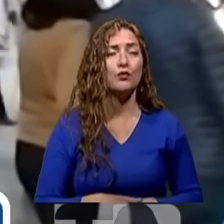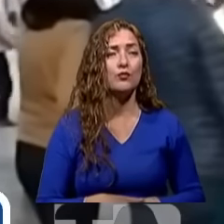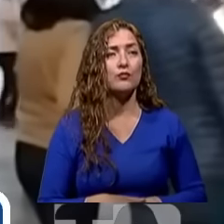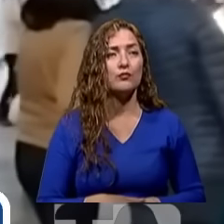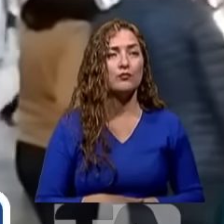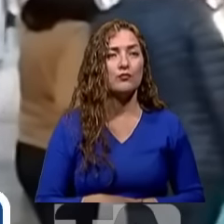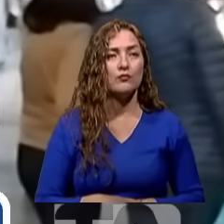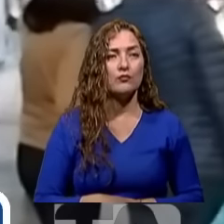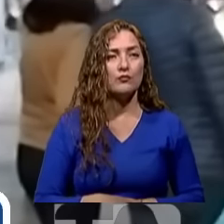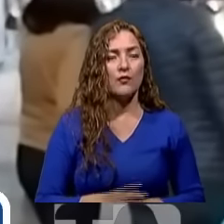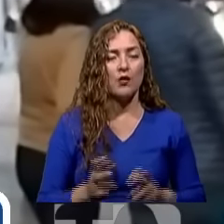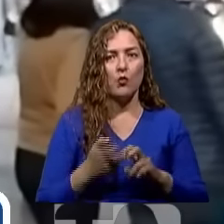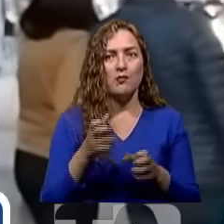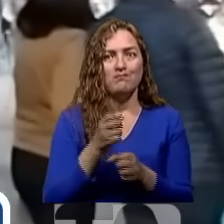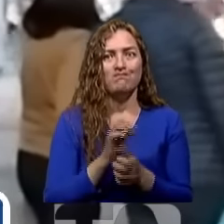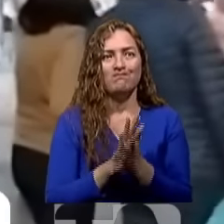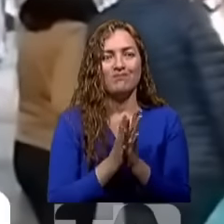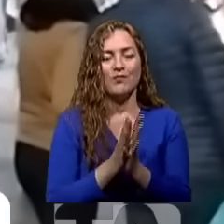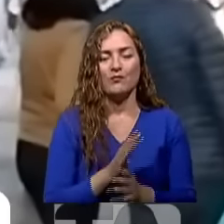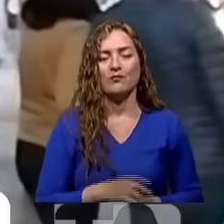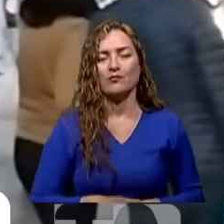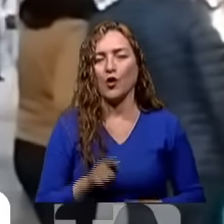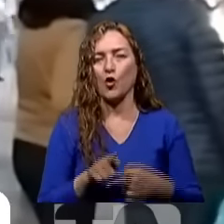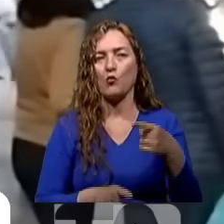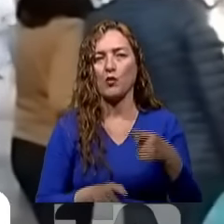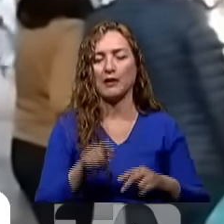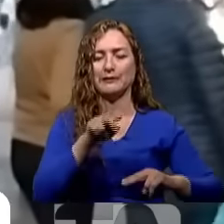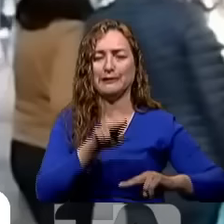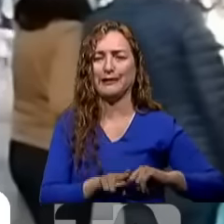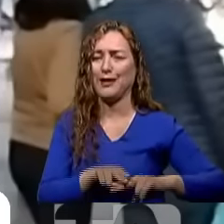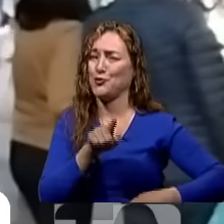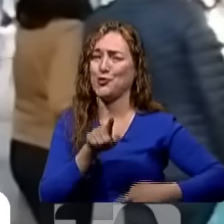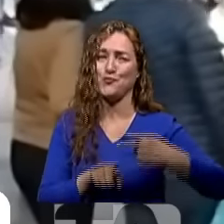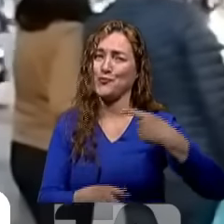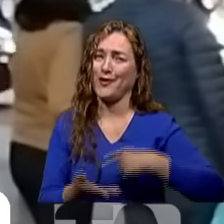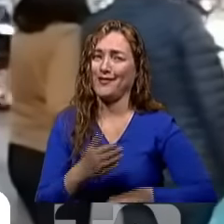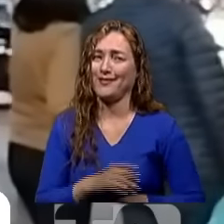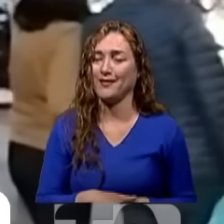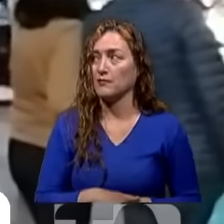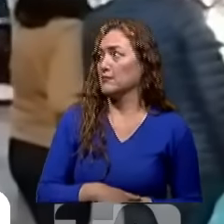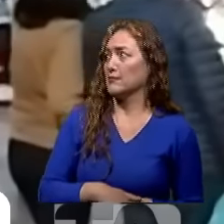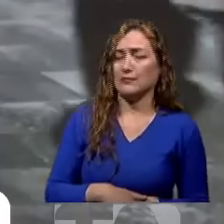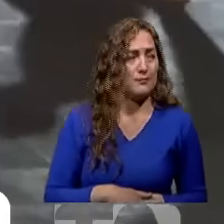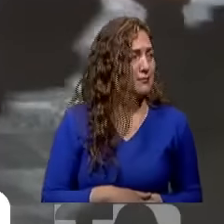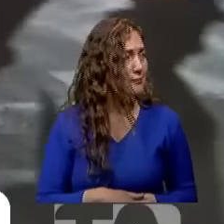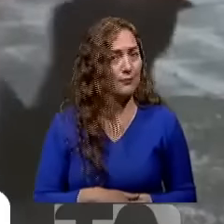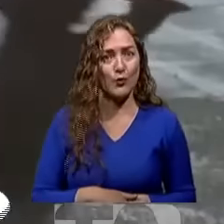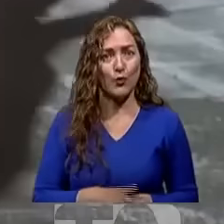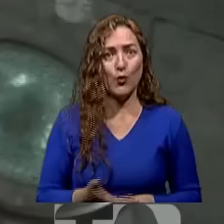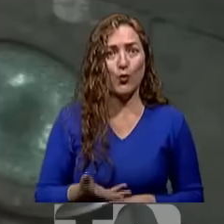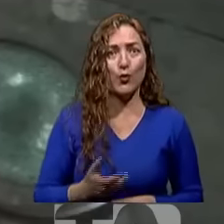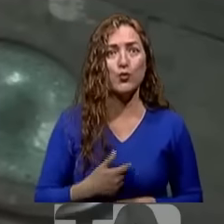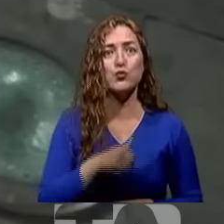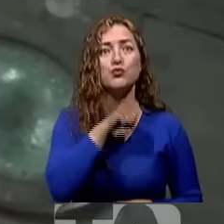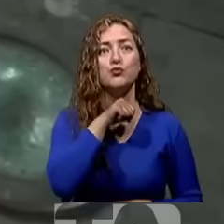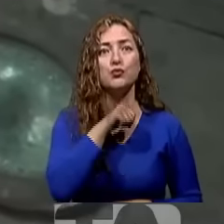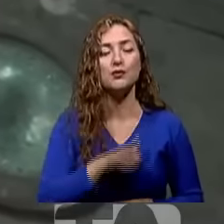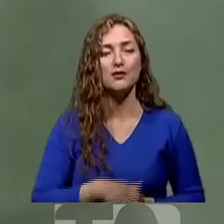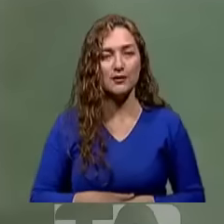causa mucha inseguridad. No hay cómo estar sentado en una banca porque no sabe lo que puede suceder. Aquí además,